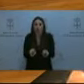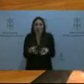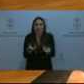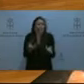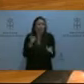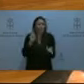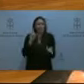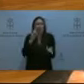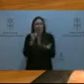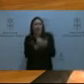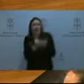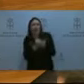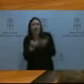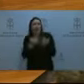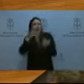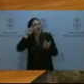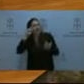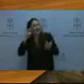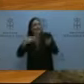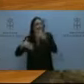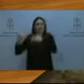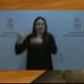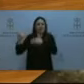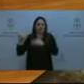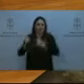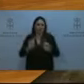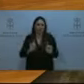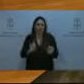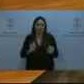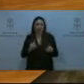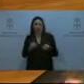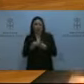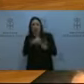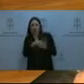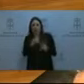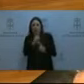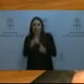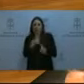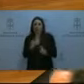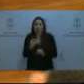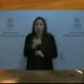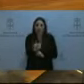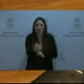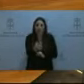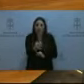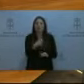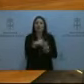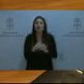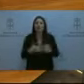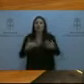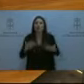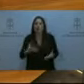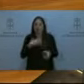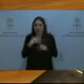ensayos experimentales de un desarrollo pues incierto. ¿Cuándo y en qué condiciones podrán circular